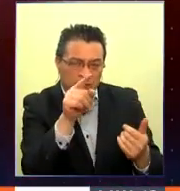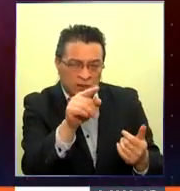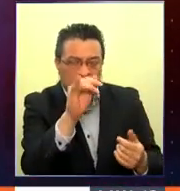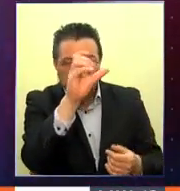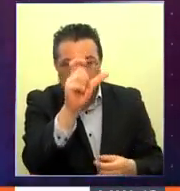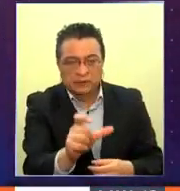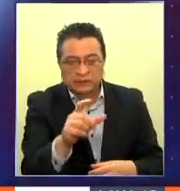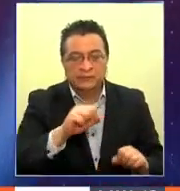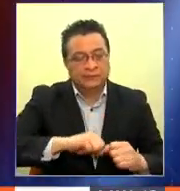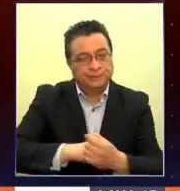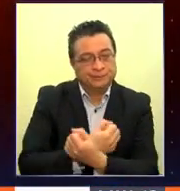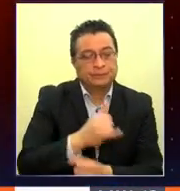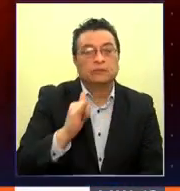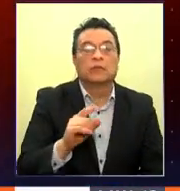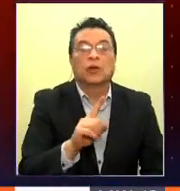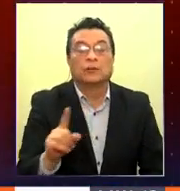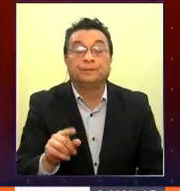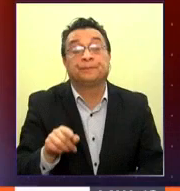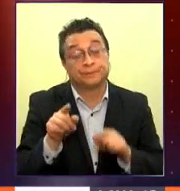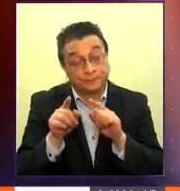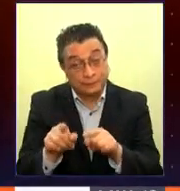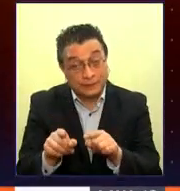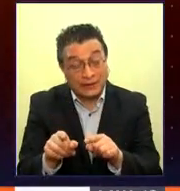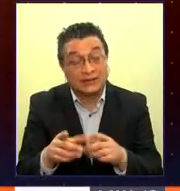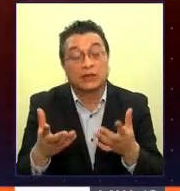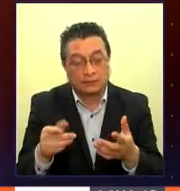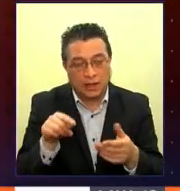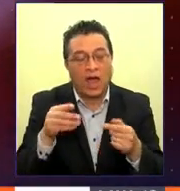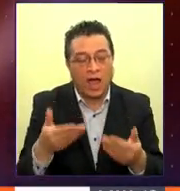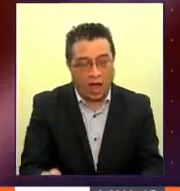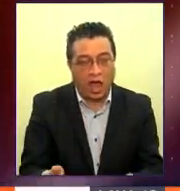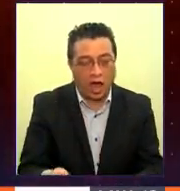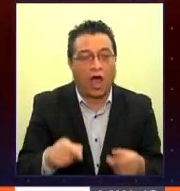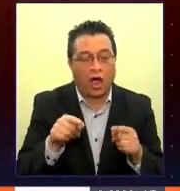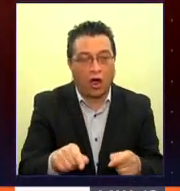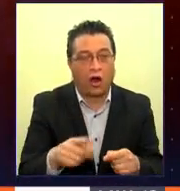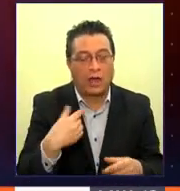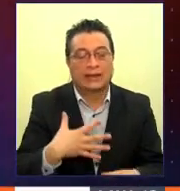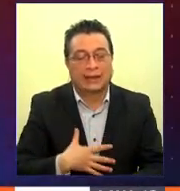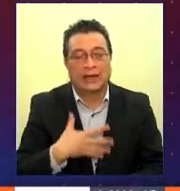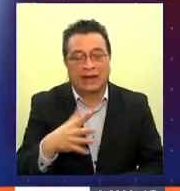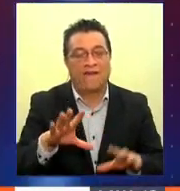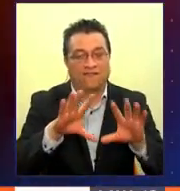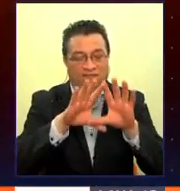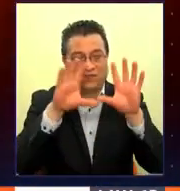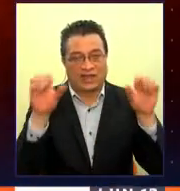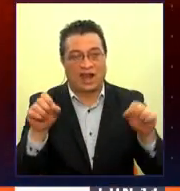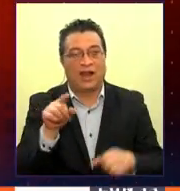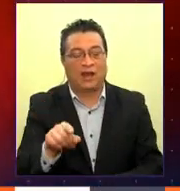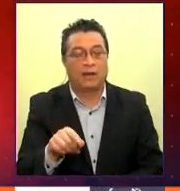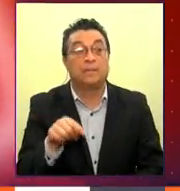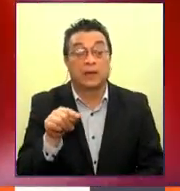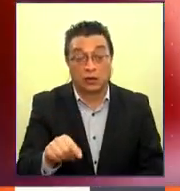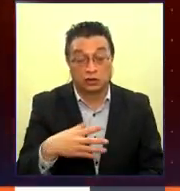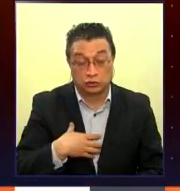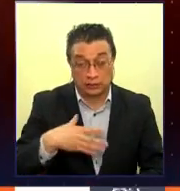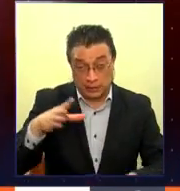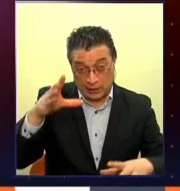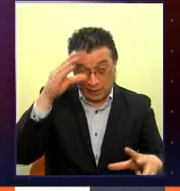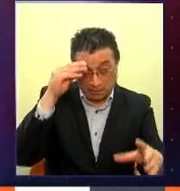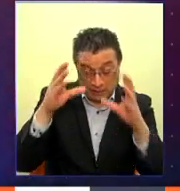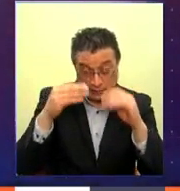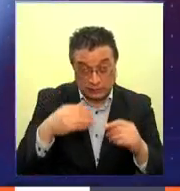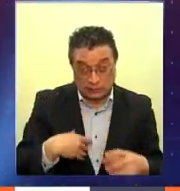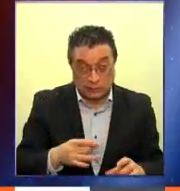persona quede en prisión preventiva. Y eso es lo que eventualmente está, ¿cierto?, aspirando el fiscal. Y esto, yo te diría, en mi experiencia particularmente